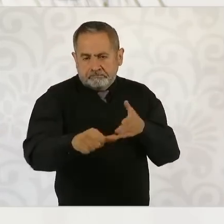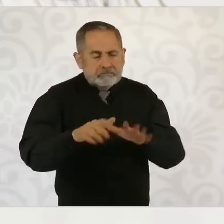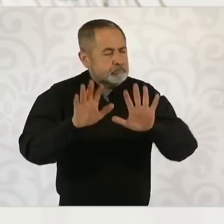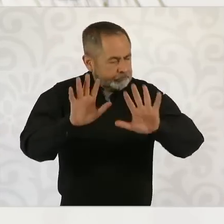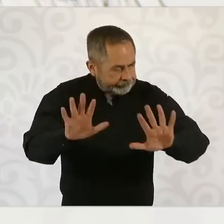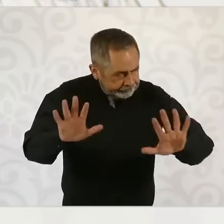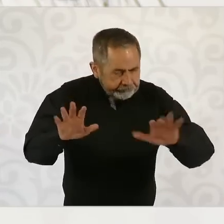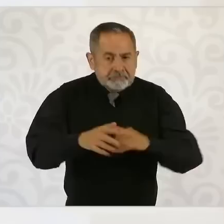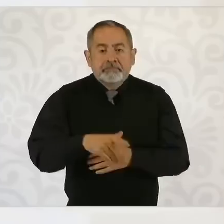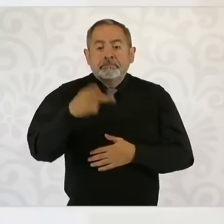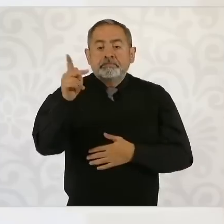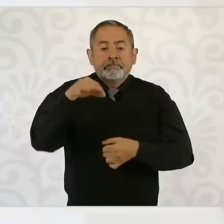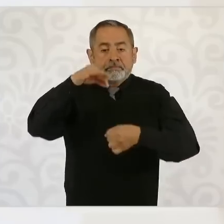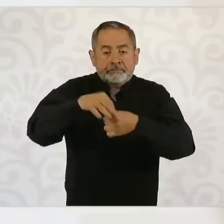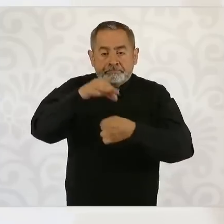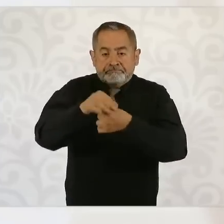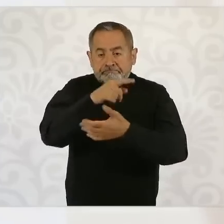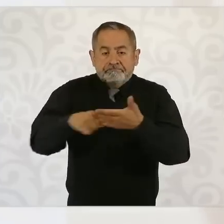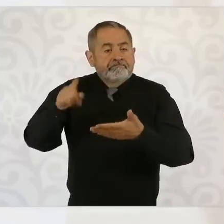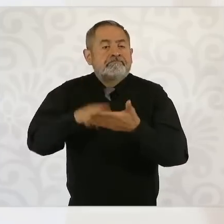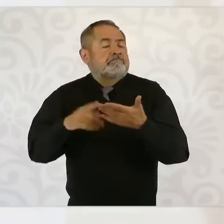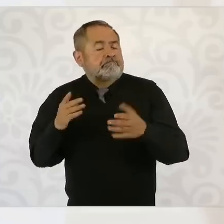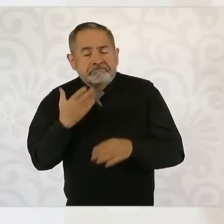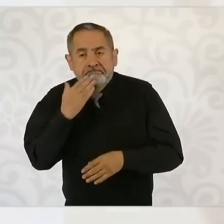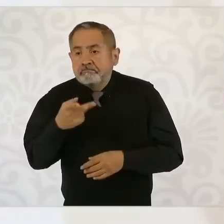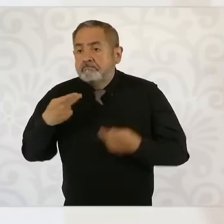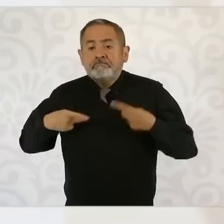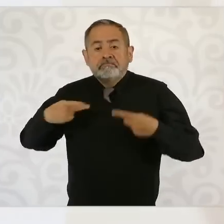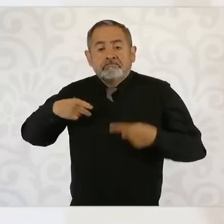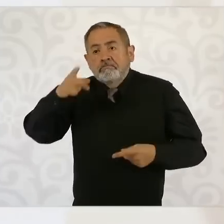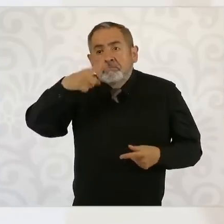elección va a ser muy buena y la gente va a decidir muy bien.